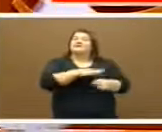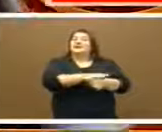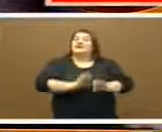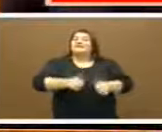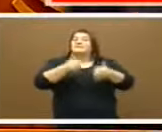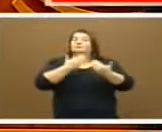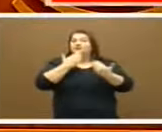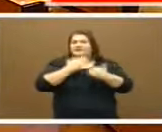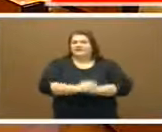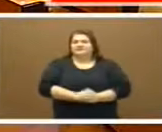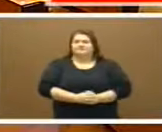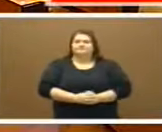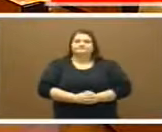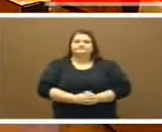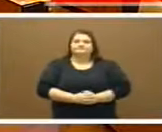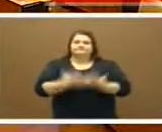Muchas gracias.